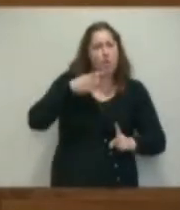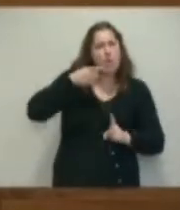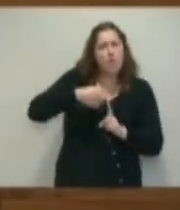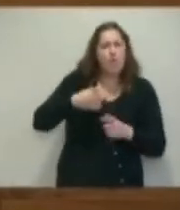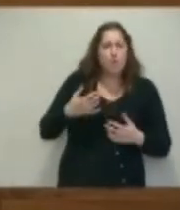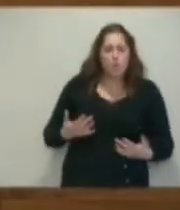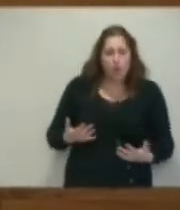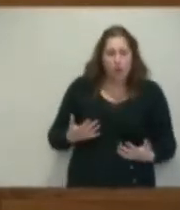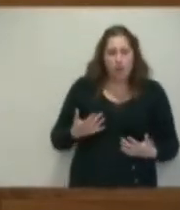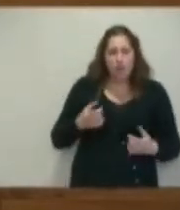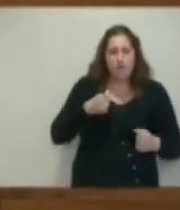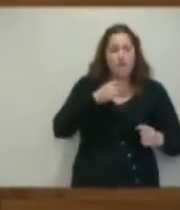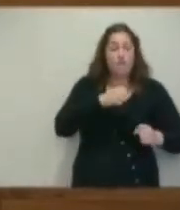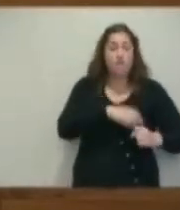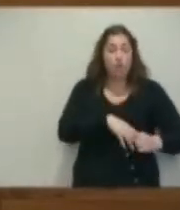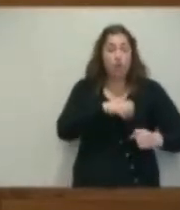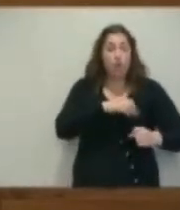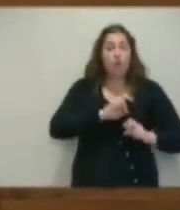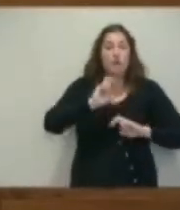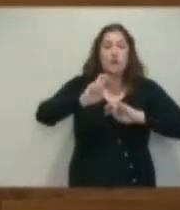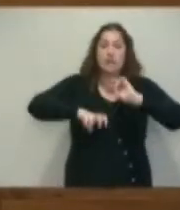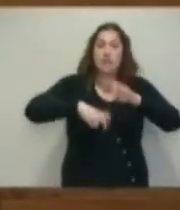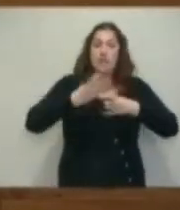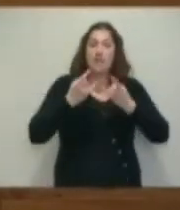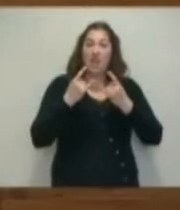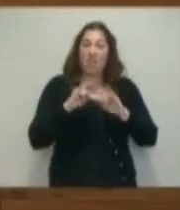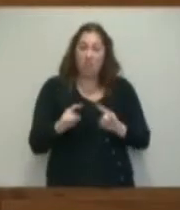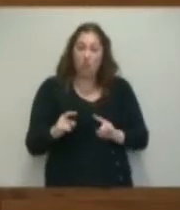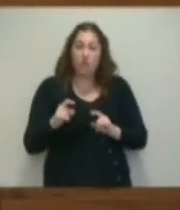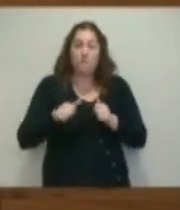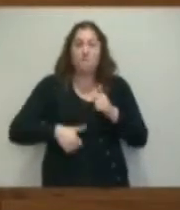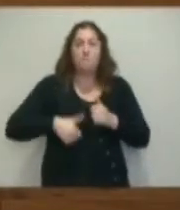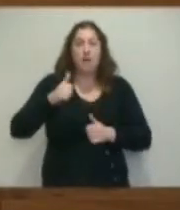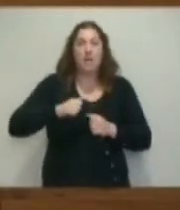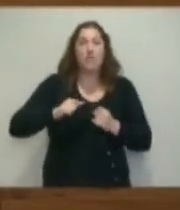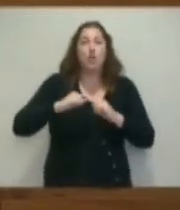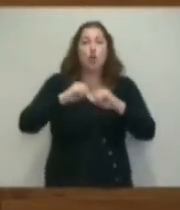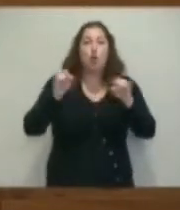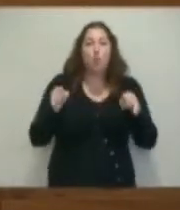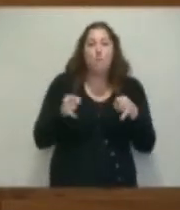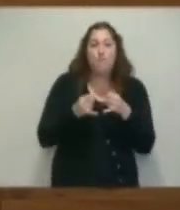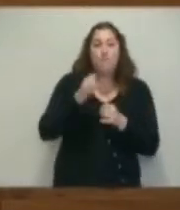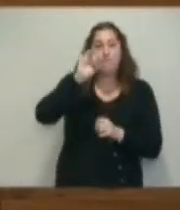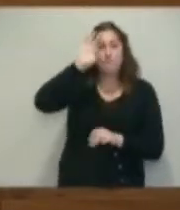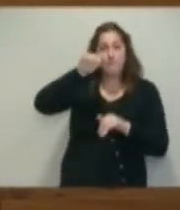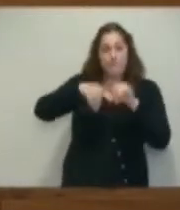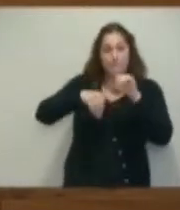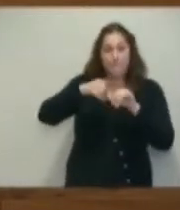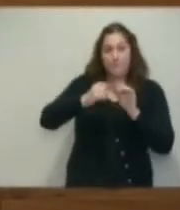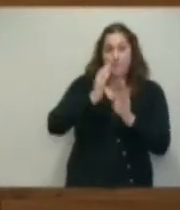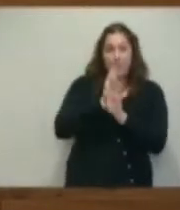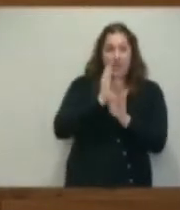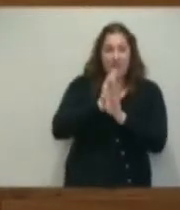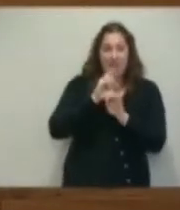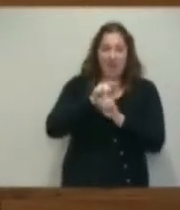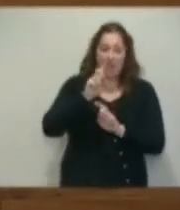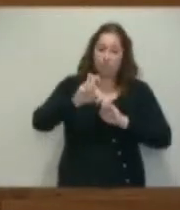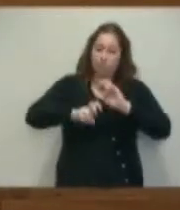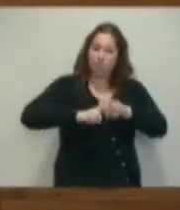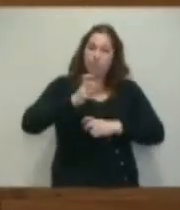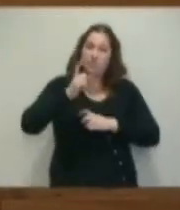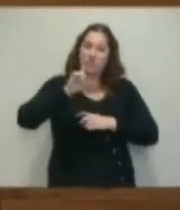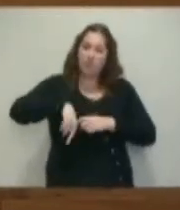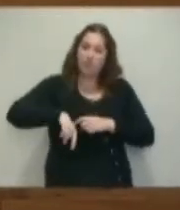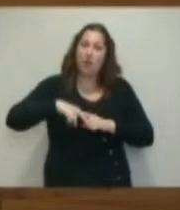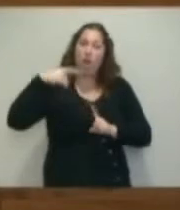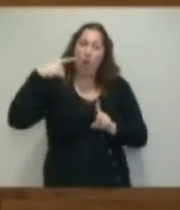unos fondos que iban destinados a la reindustrialización y la revitalización de las comarcas mineras para tratar de compensarles así las negativas consecuencias económicas